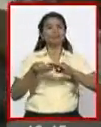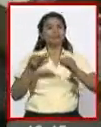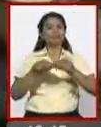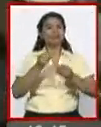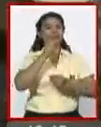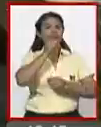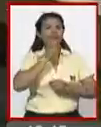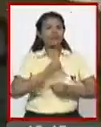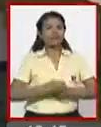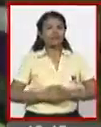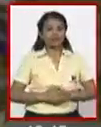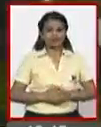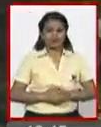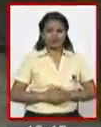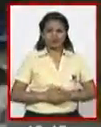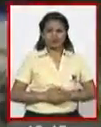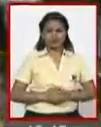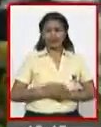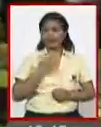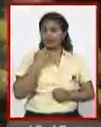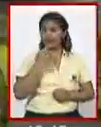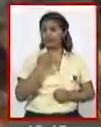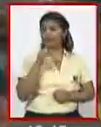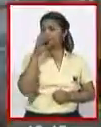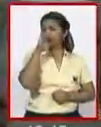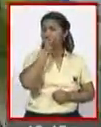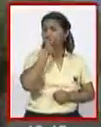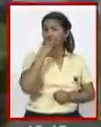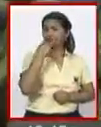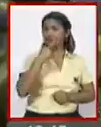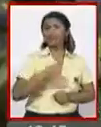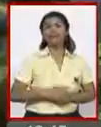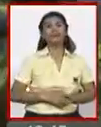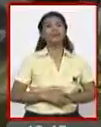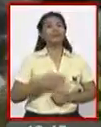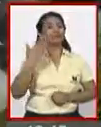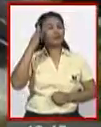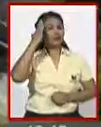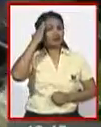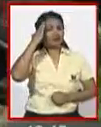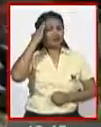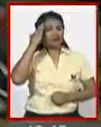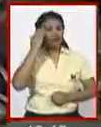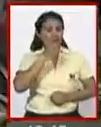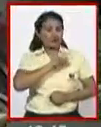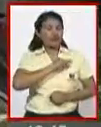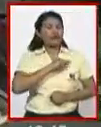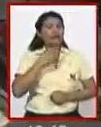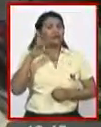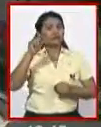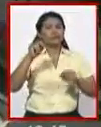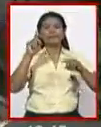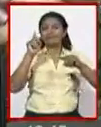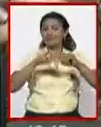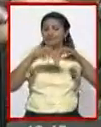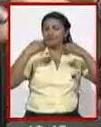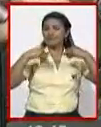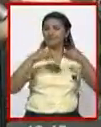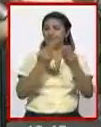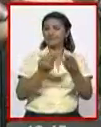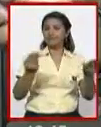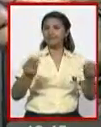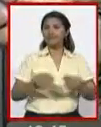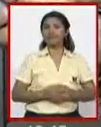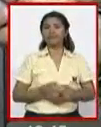argumentan los propietarios? No, ellos no argumentan absolutamente nada. Ellos son conscientes de que no deben vender el producto, por eso